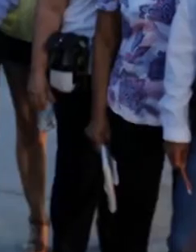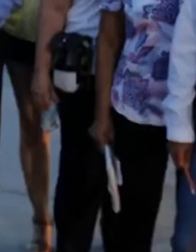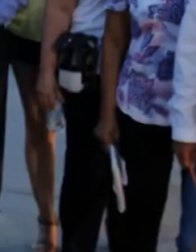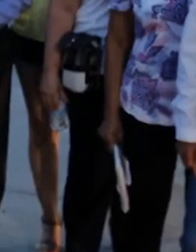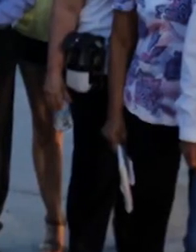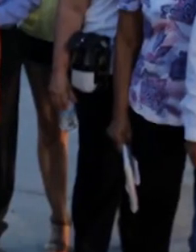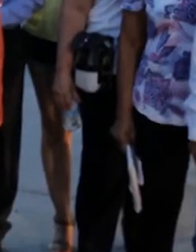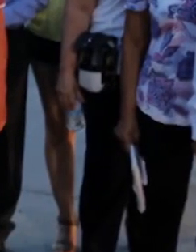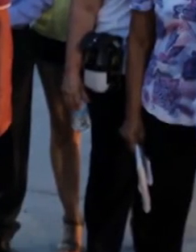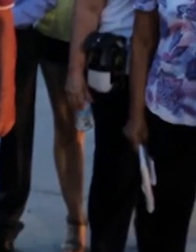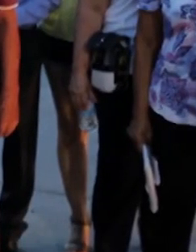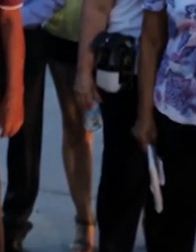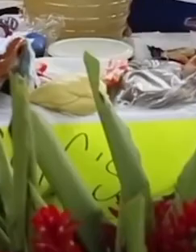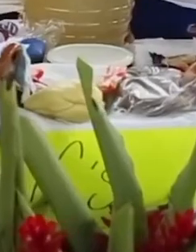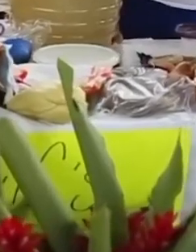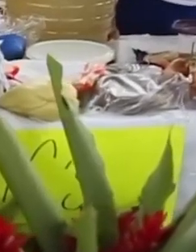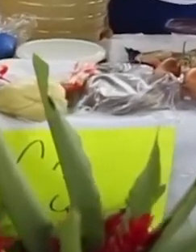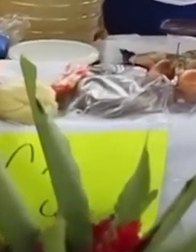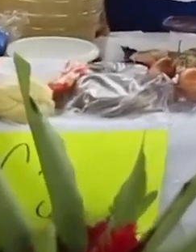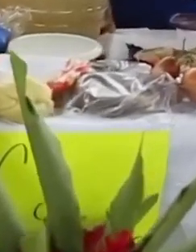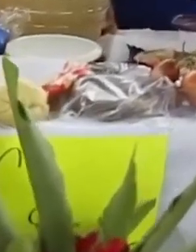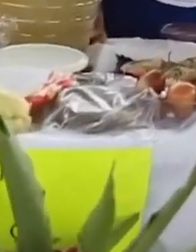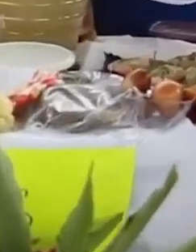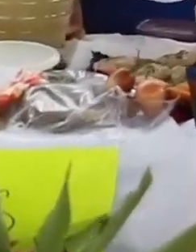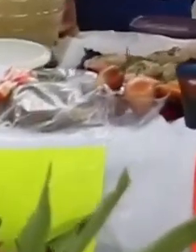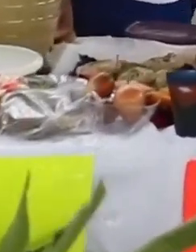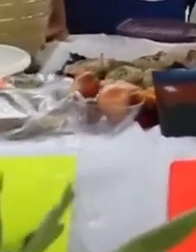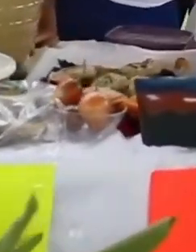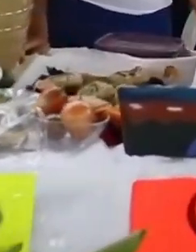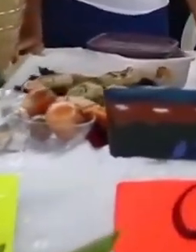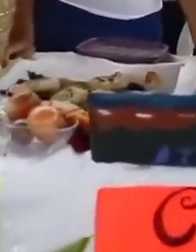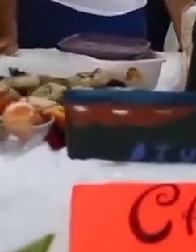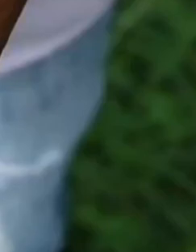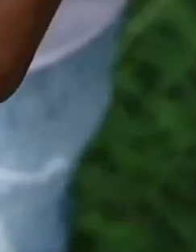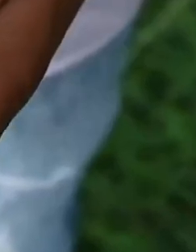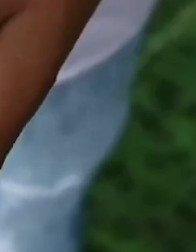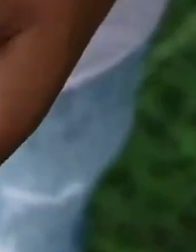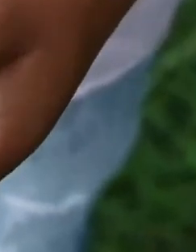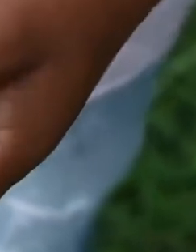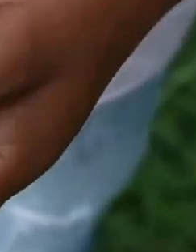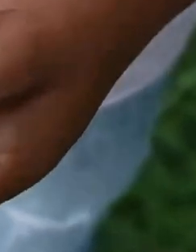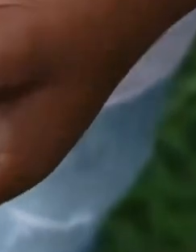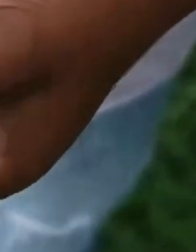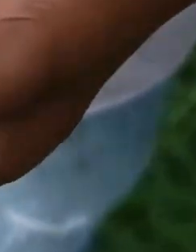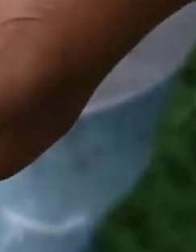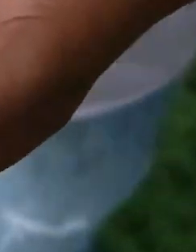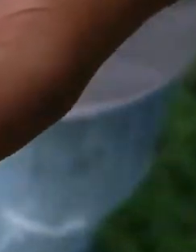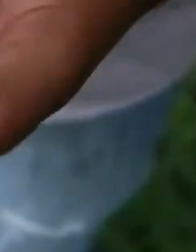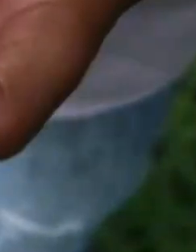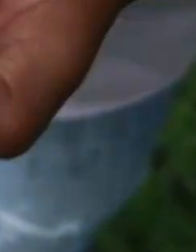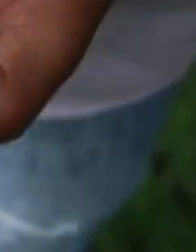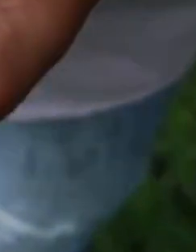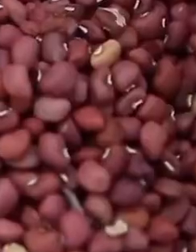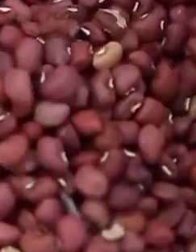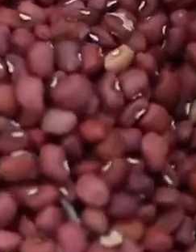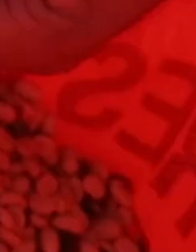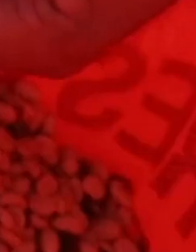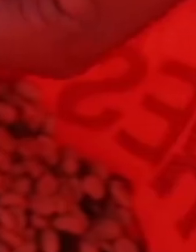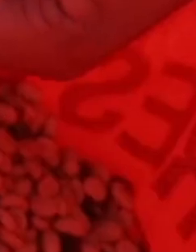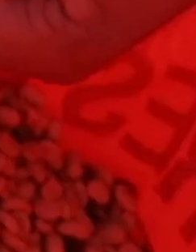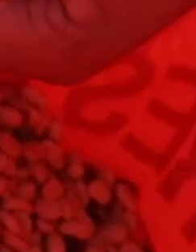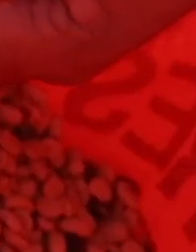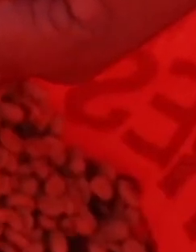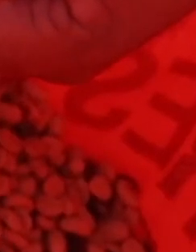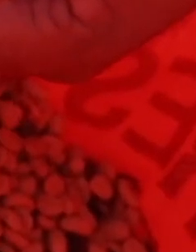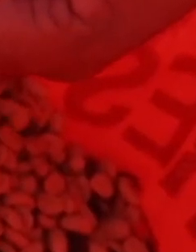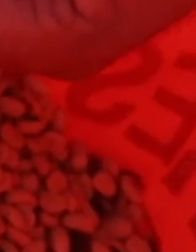A través de la coordinación con las instituciones del gobierno federal, se brinda atención prioritaria con los programas del bienestar para